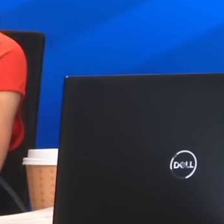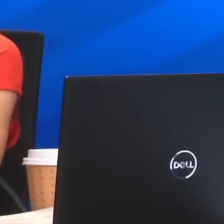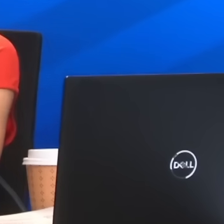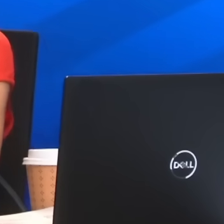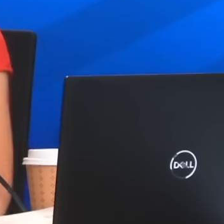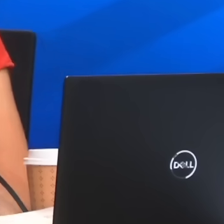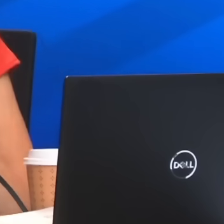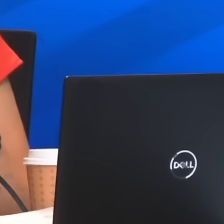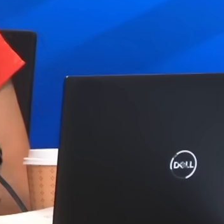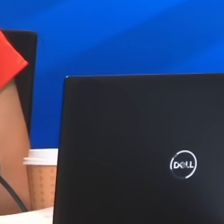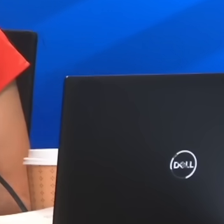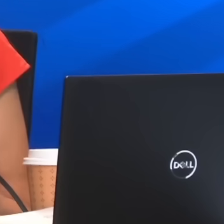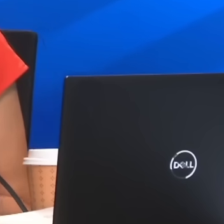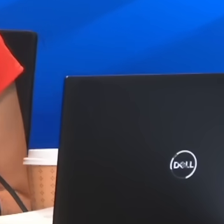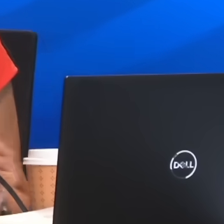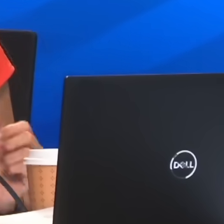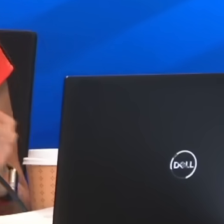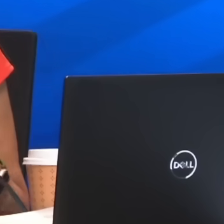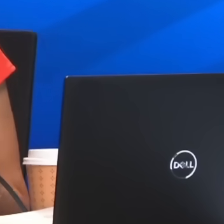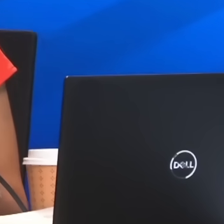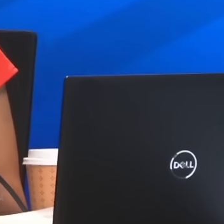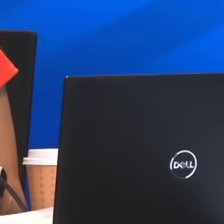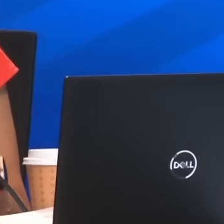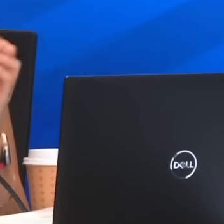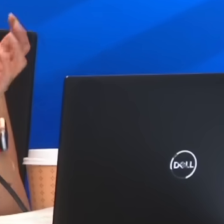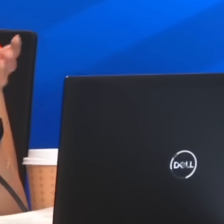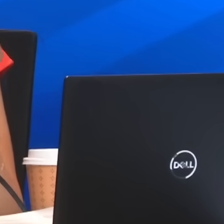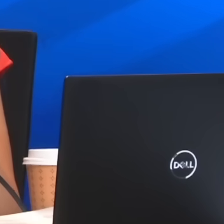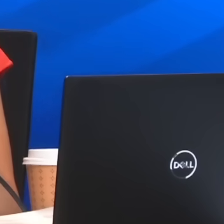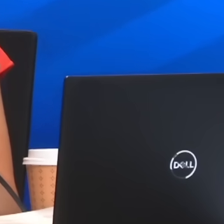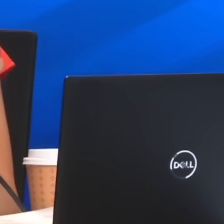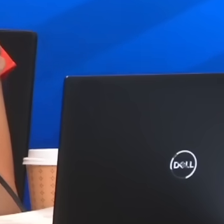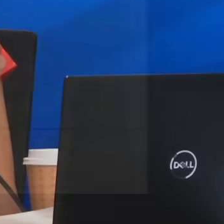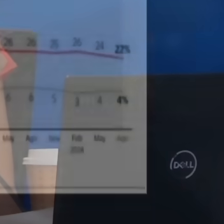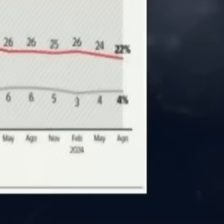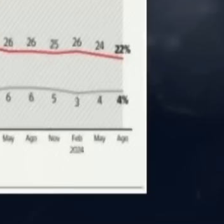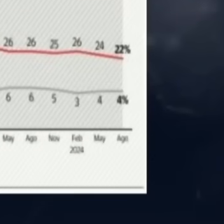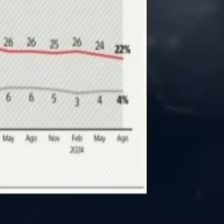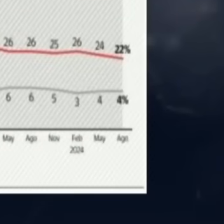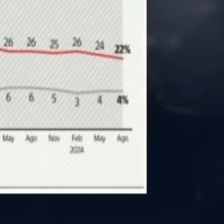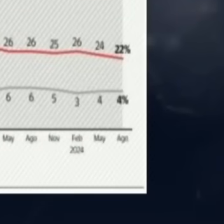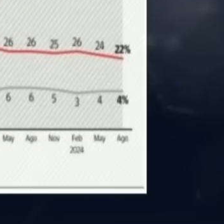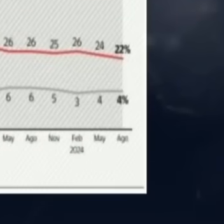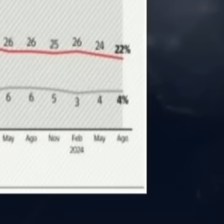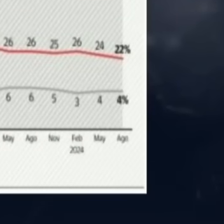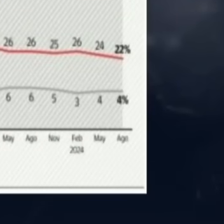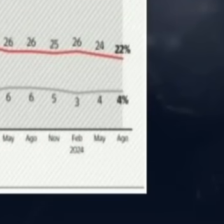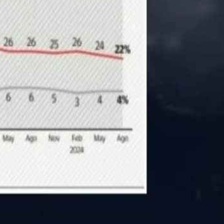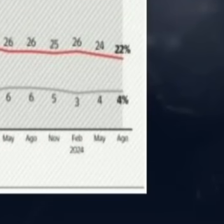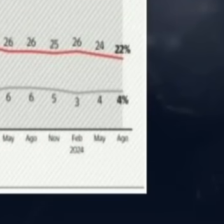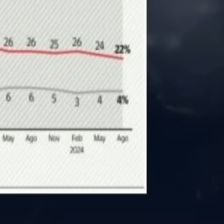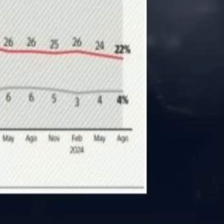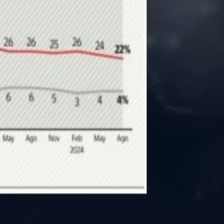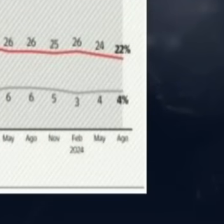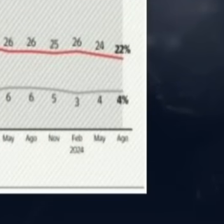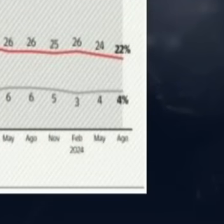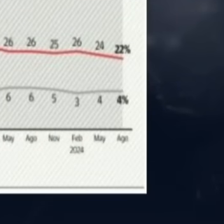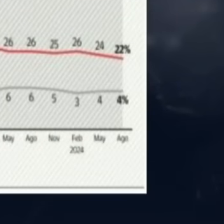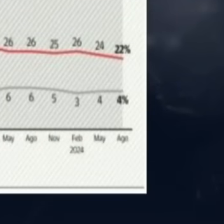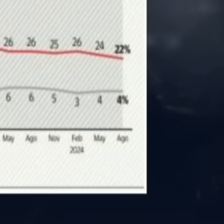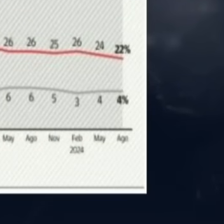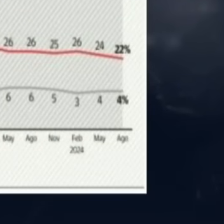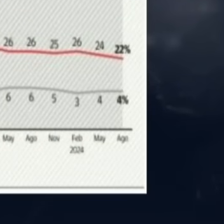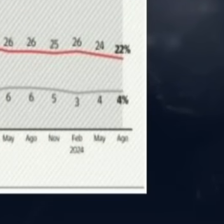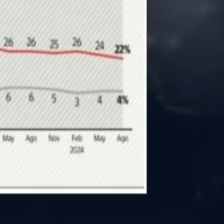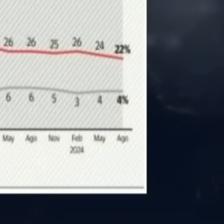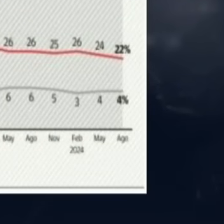73%, Raimundo. Un incremento de 4 puntos de un mes a otro. Es una encuesta muy seria, no es una encuesta, es